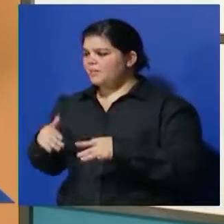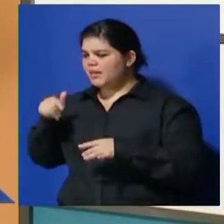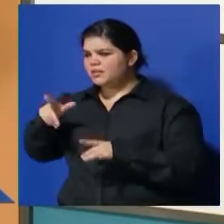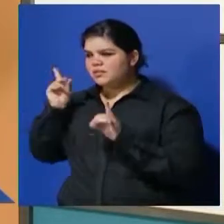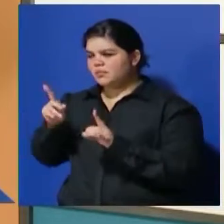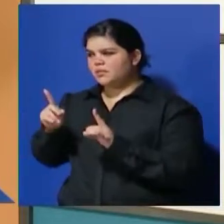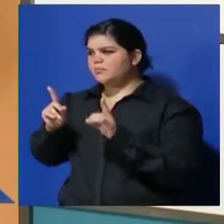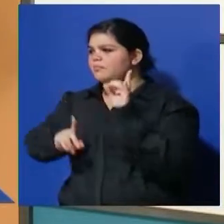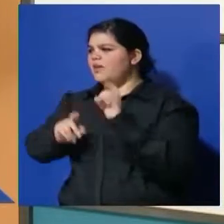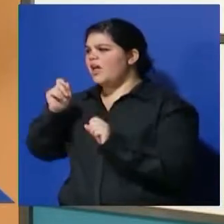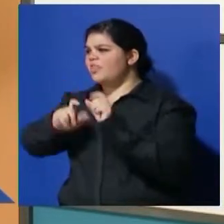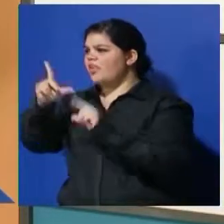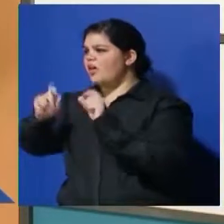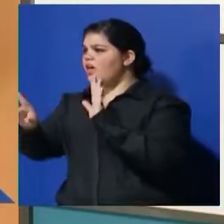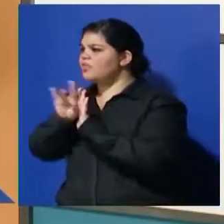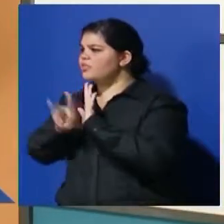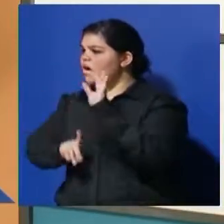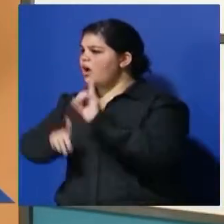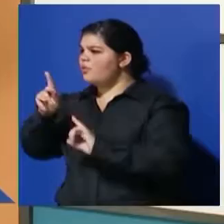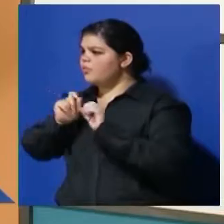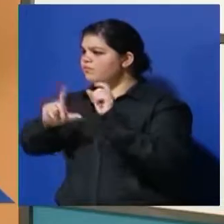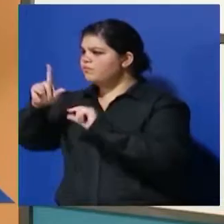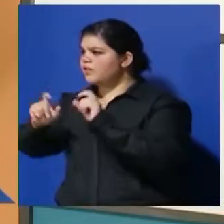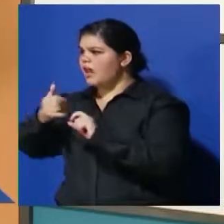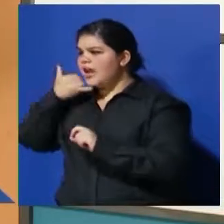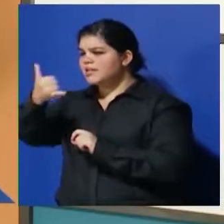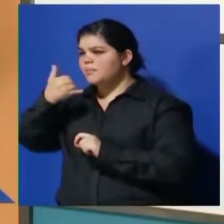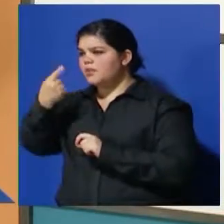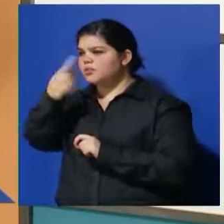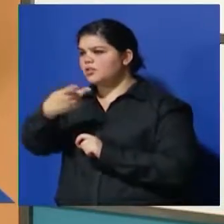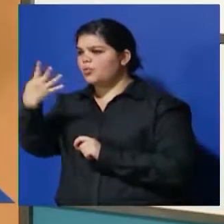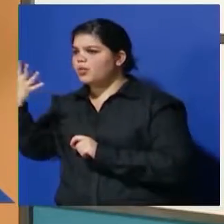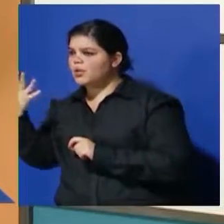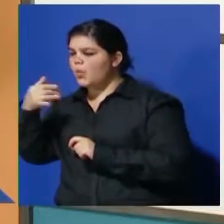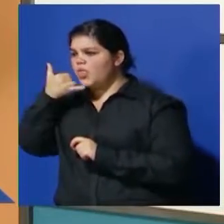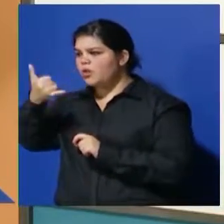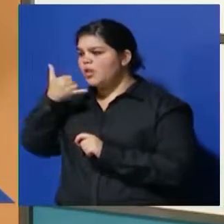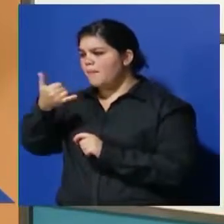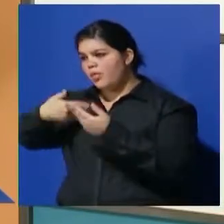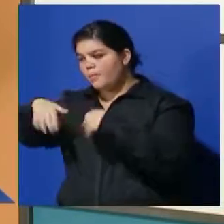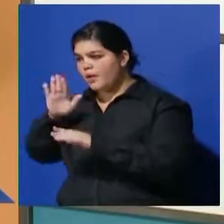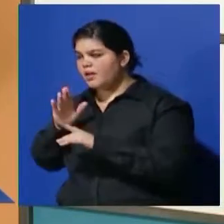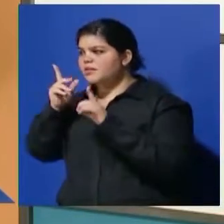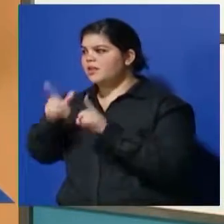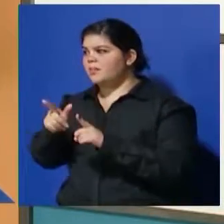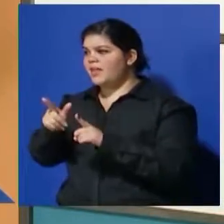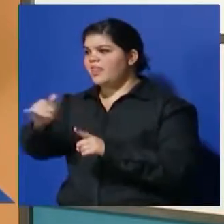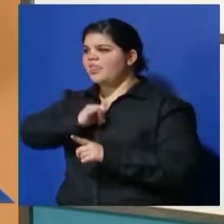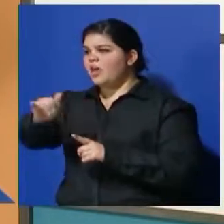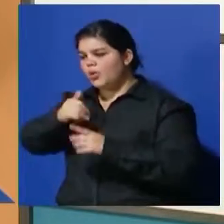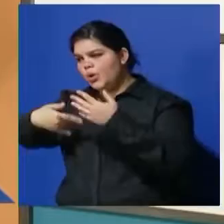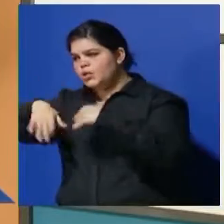recién, hay datos estadísticos, han crecido mucho la cantidad de llamados al 144, han aumentado la cantidad de